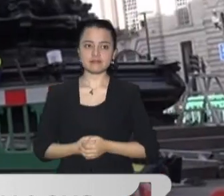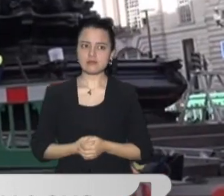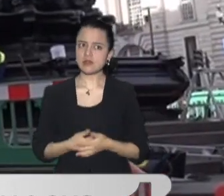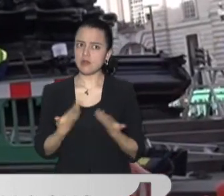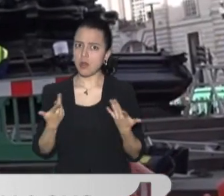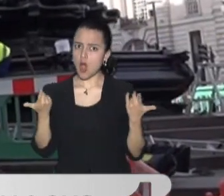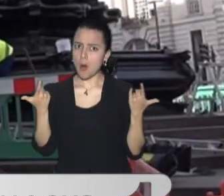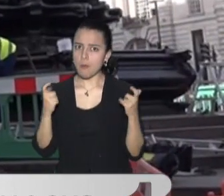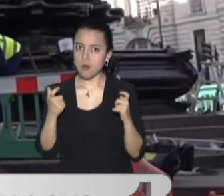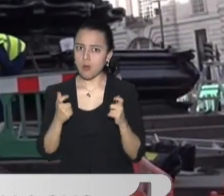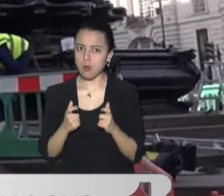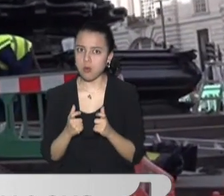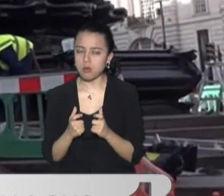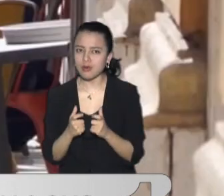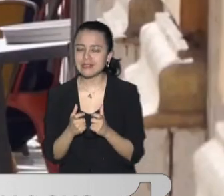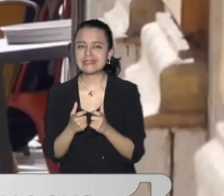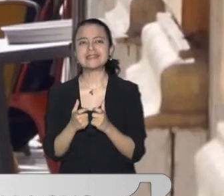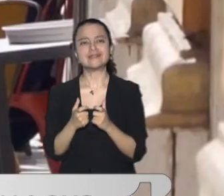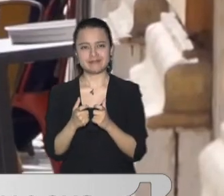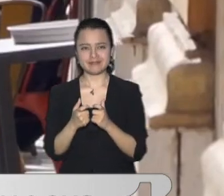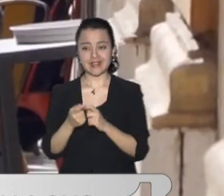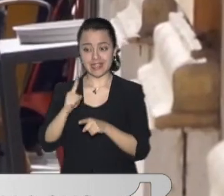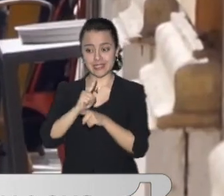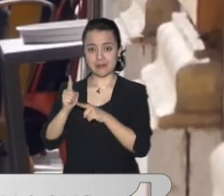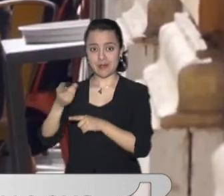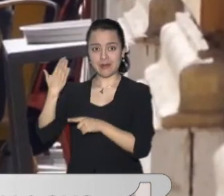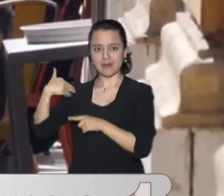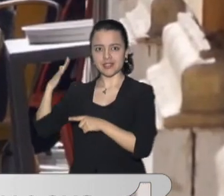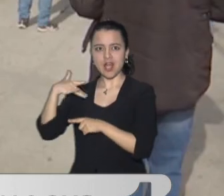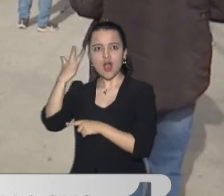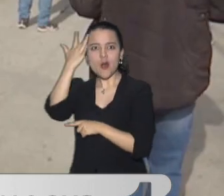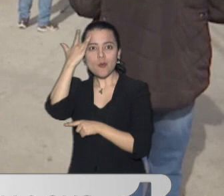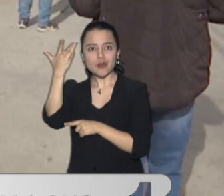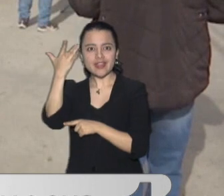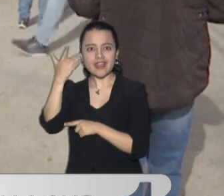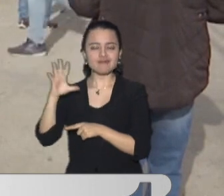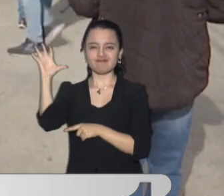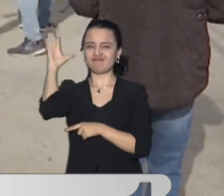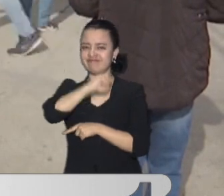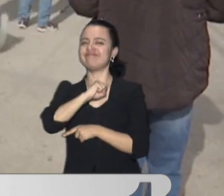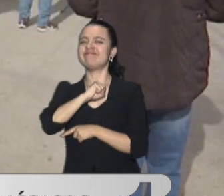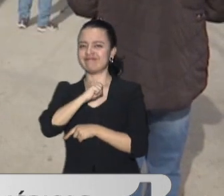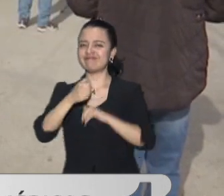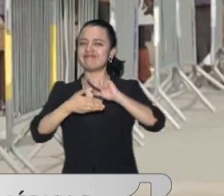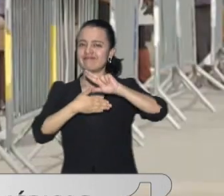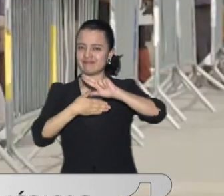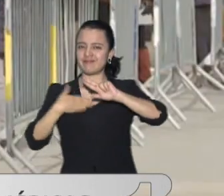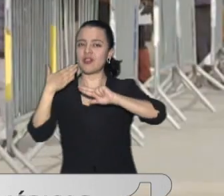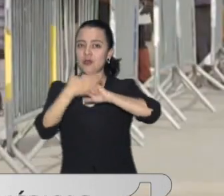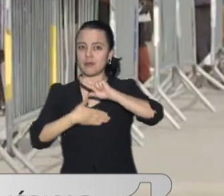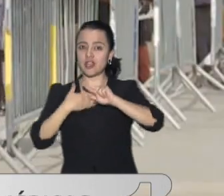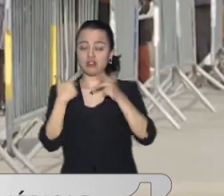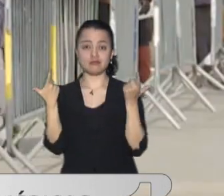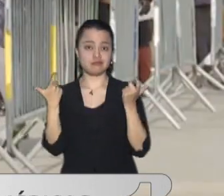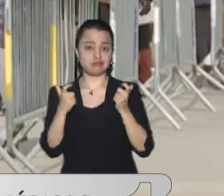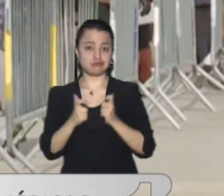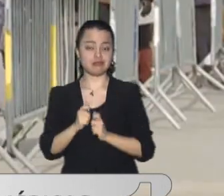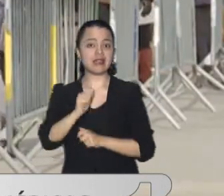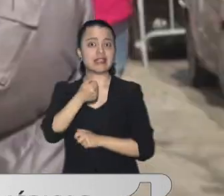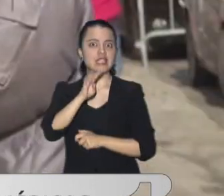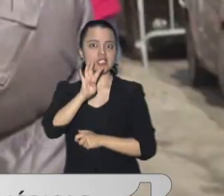La disminución de la incidencia durante la semana pasada fue especialmente notable en el continente americano, donde se redujo en